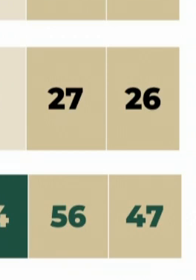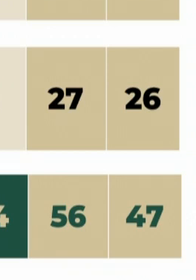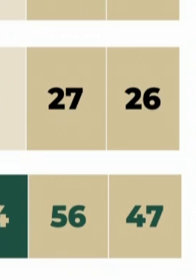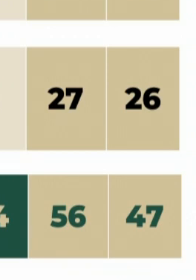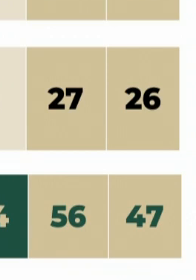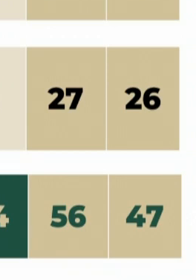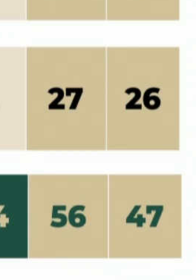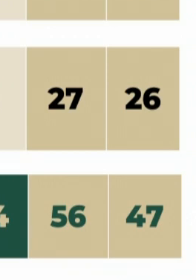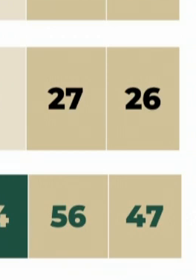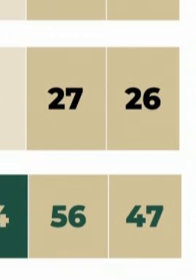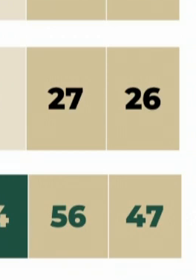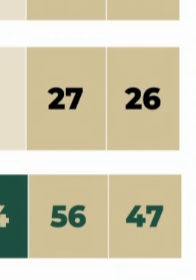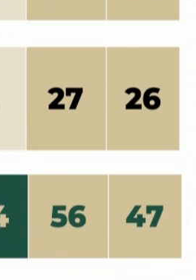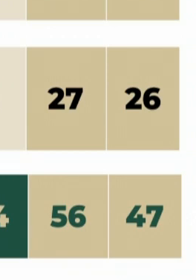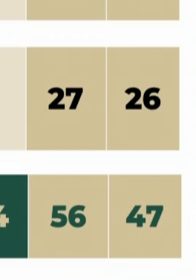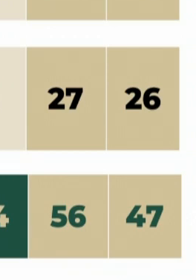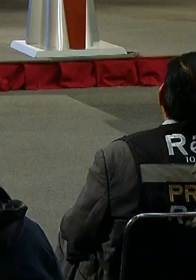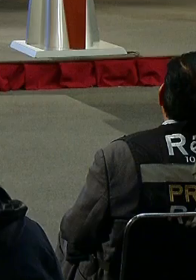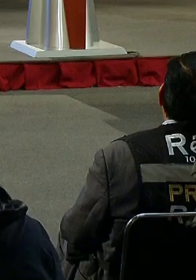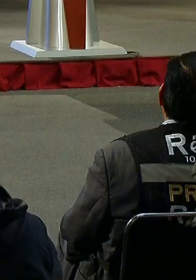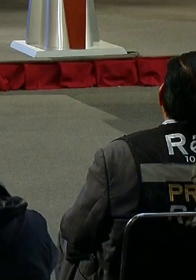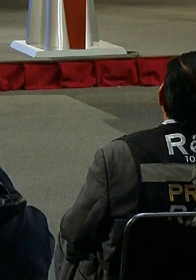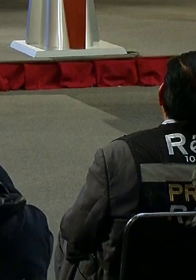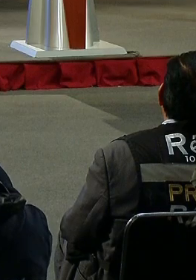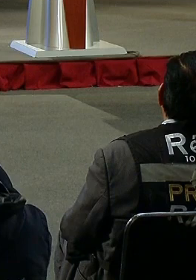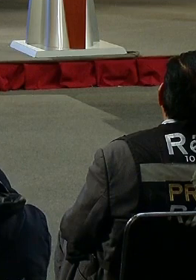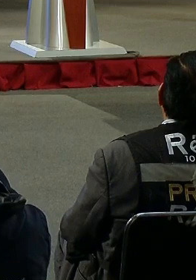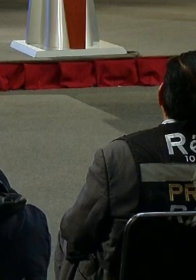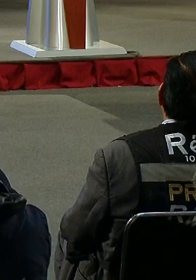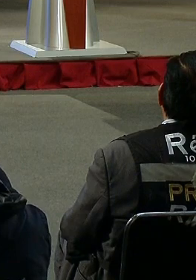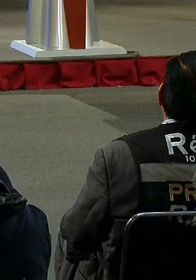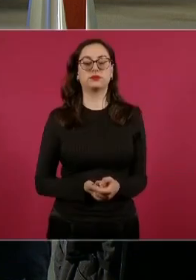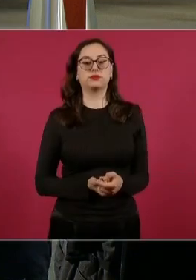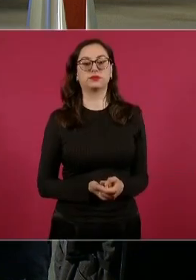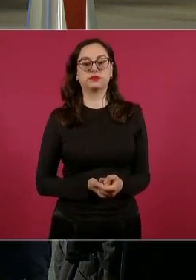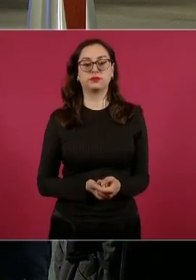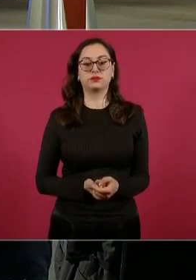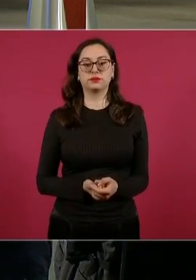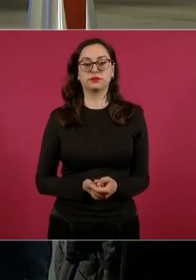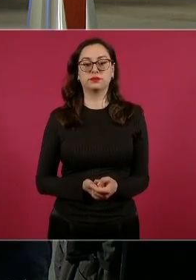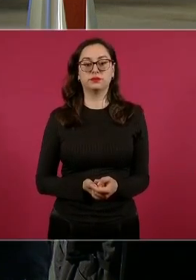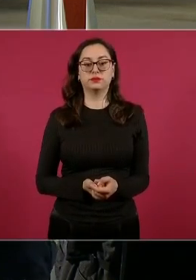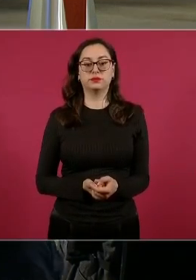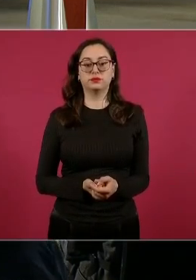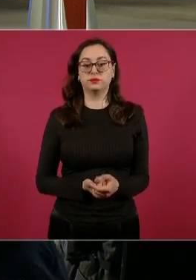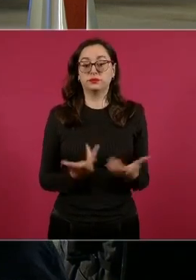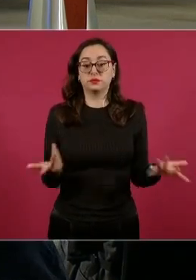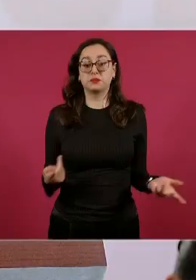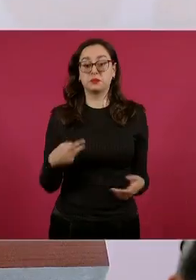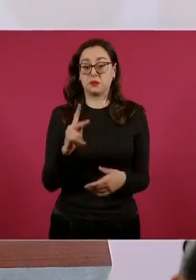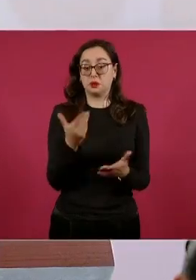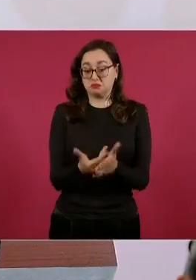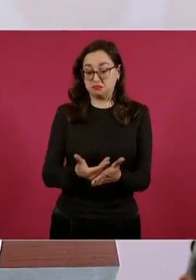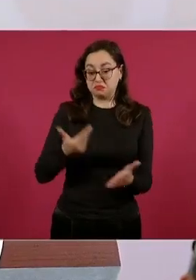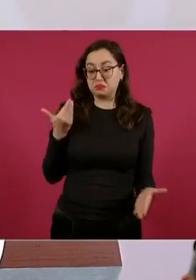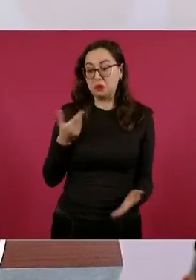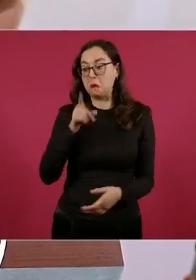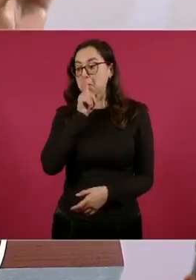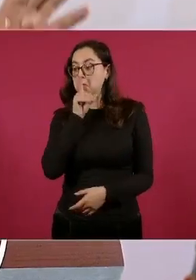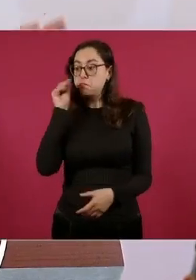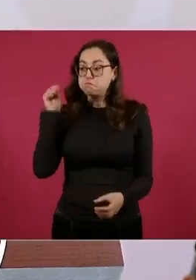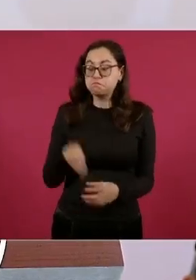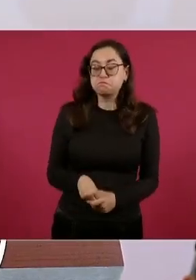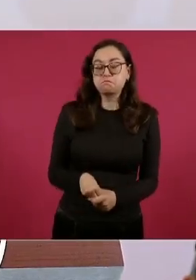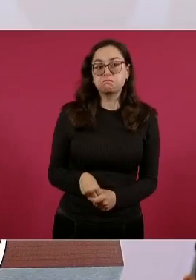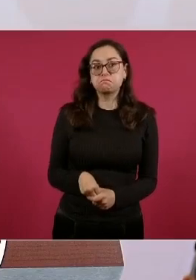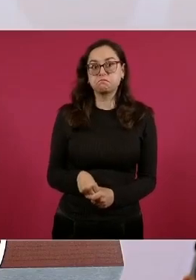mundo del anonimato, todo era clandestino, no se sabía